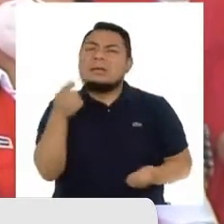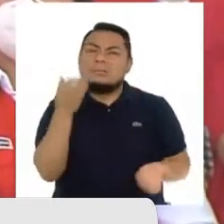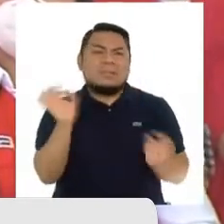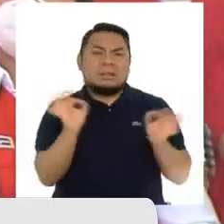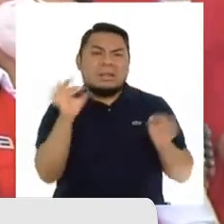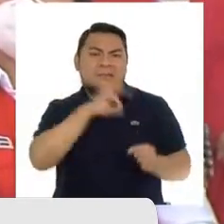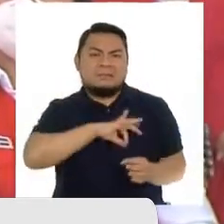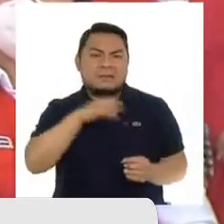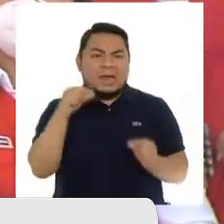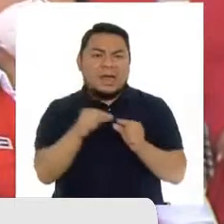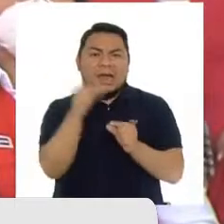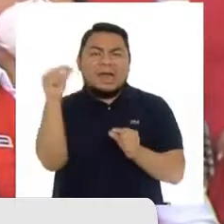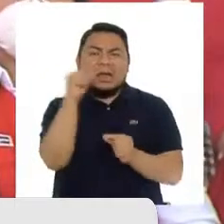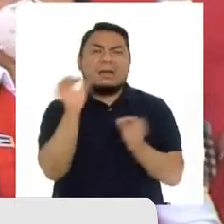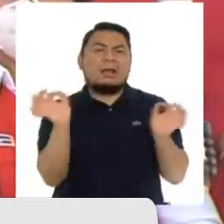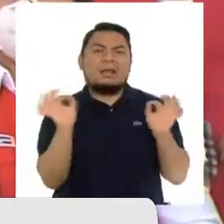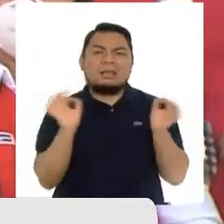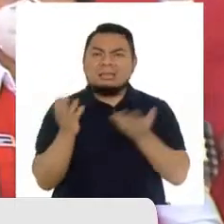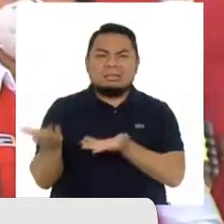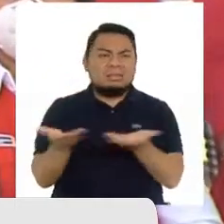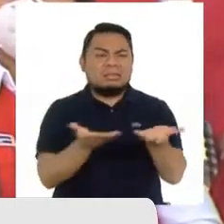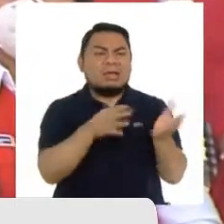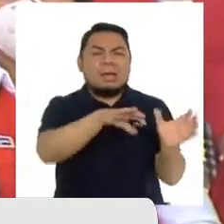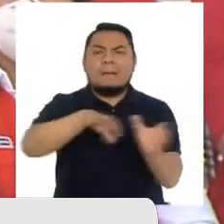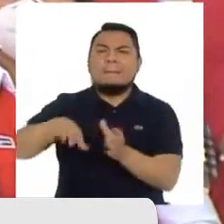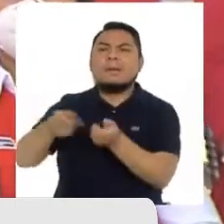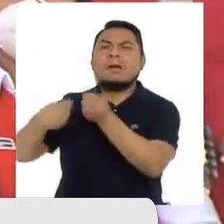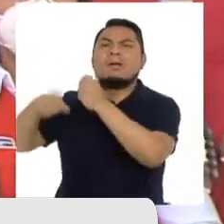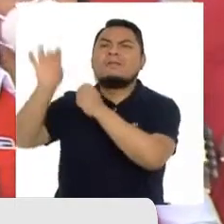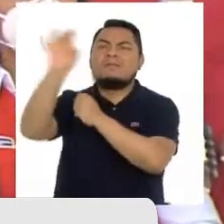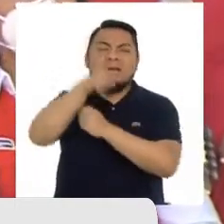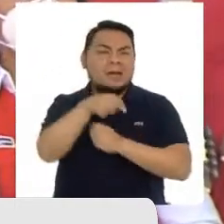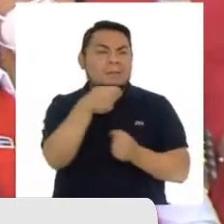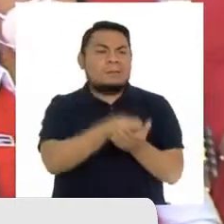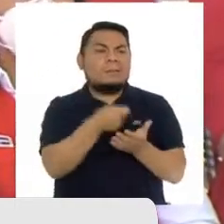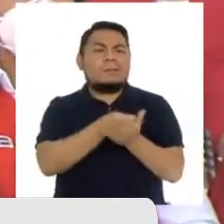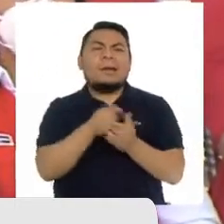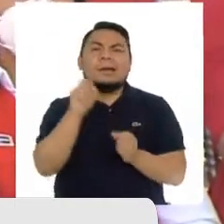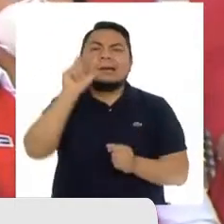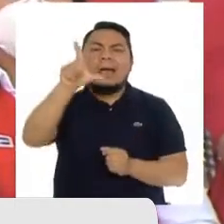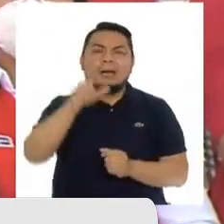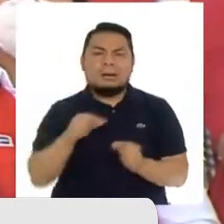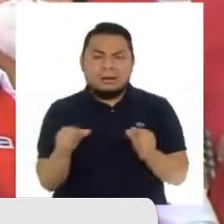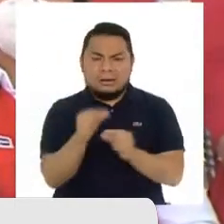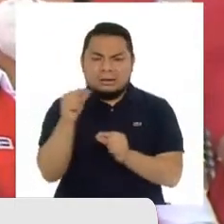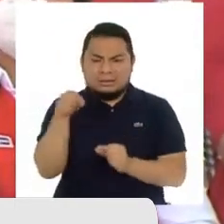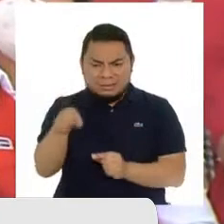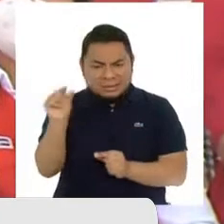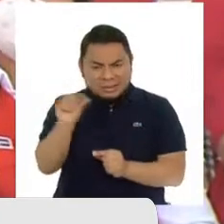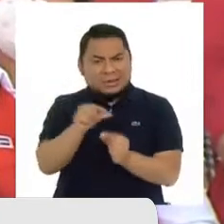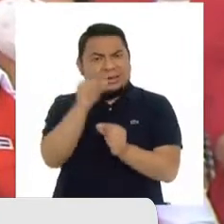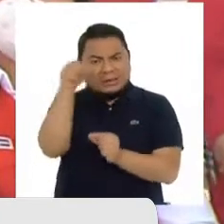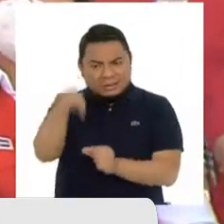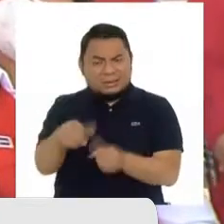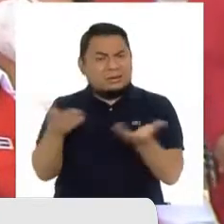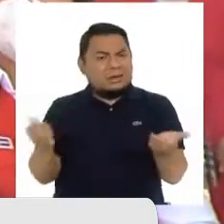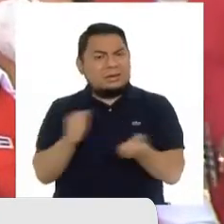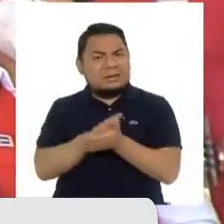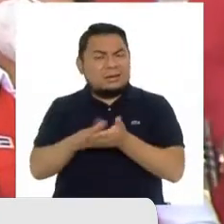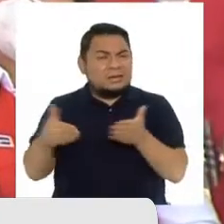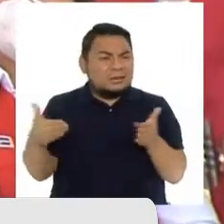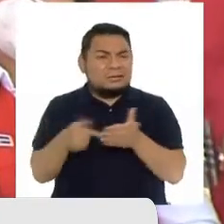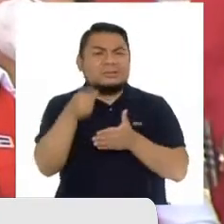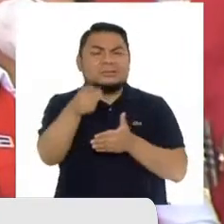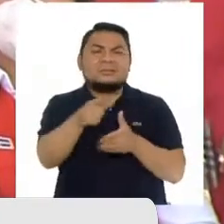con el gas natural y estén pagando grandes montos por este recurso cuando tienen cerca muy cerca